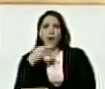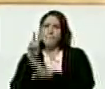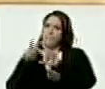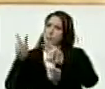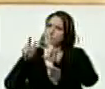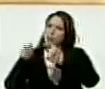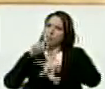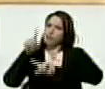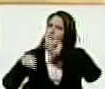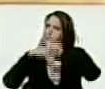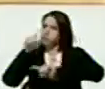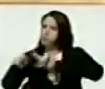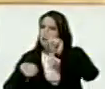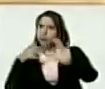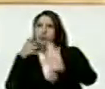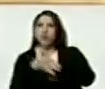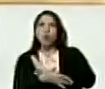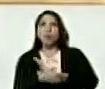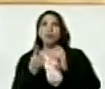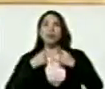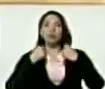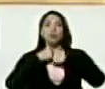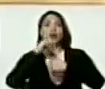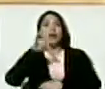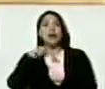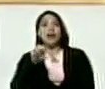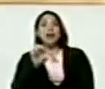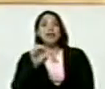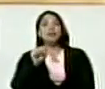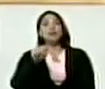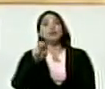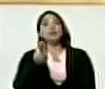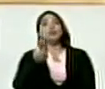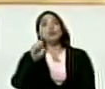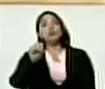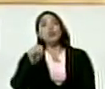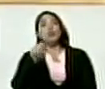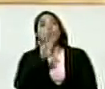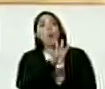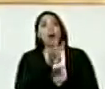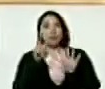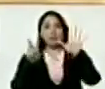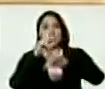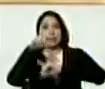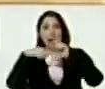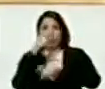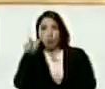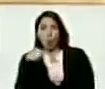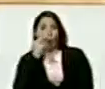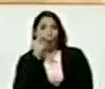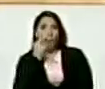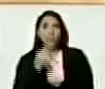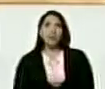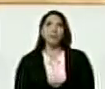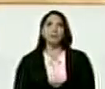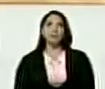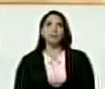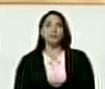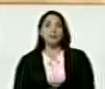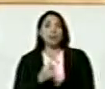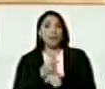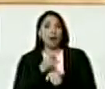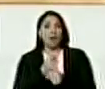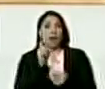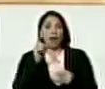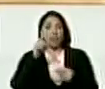Este sacerdote, Jesús Manuel Rondón, de 47 años, que se desempeñaba allí en el